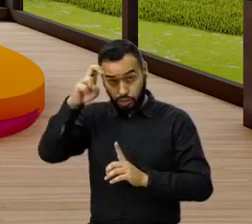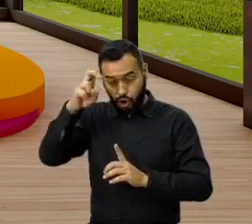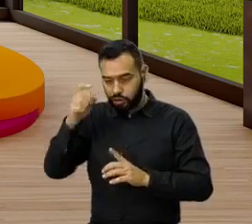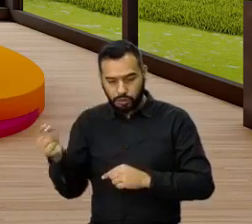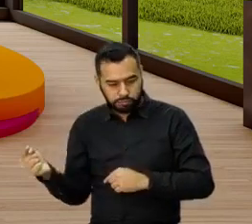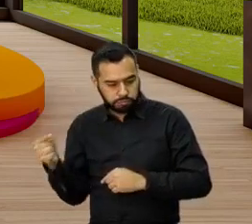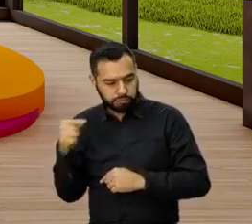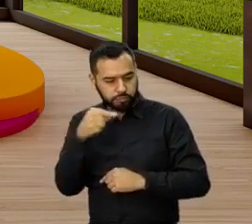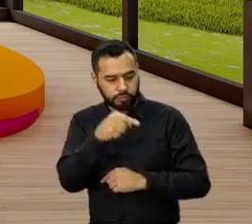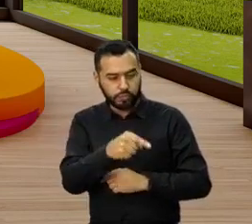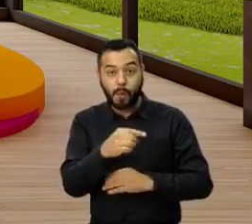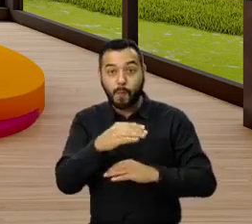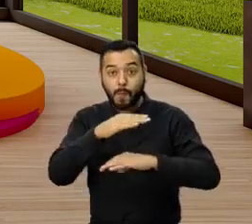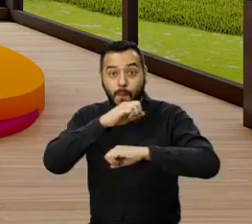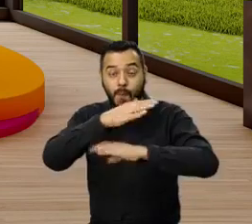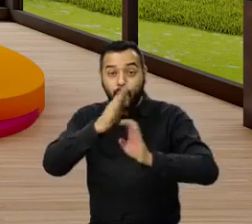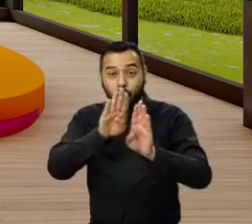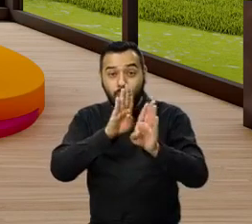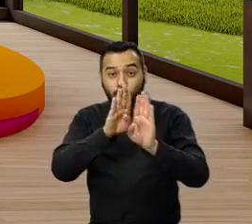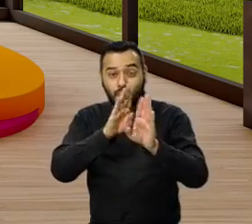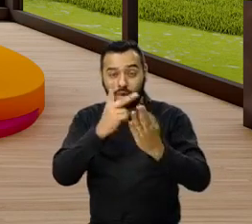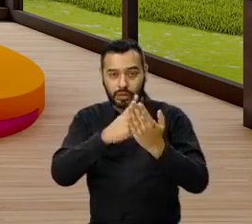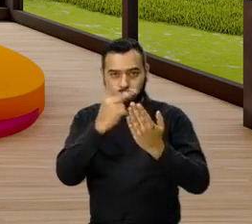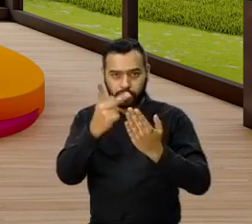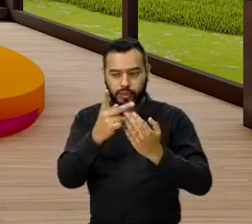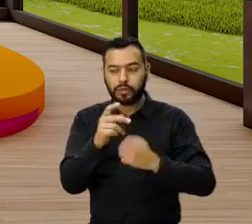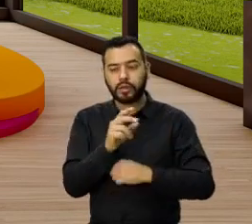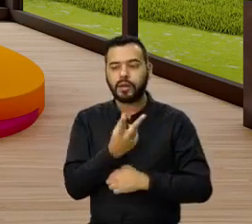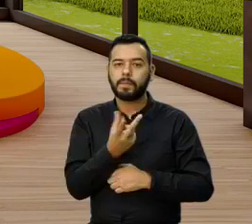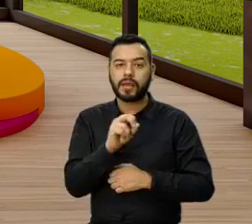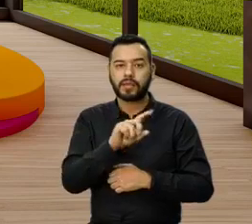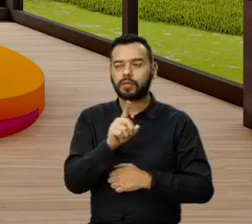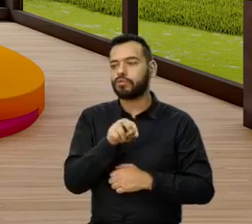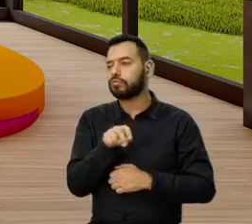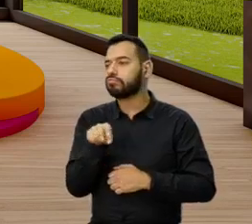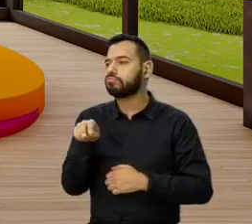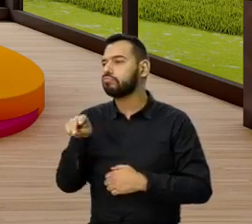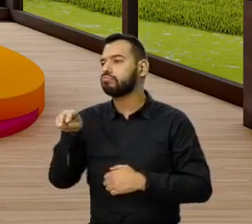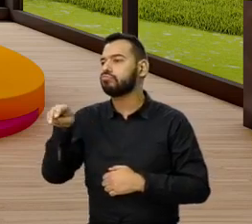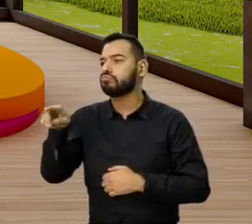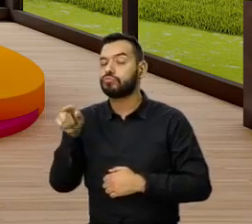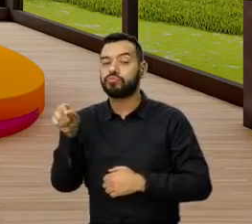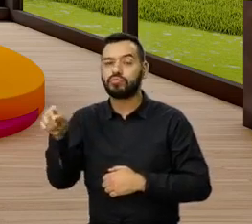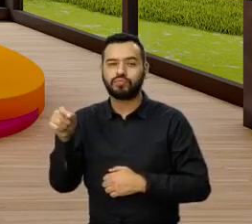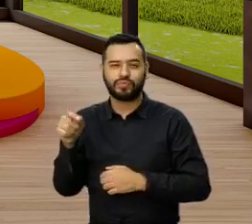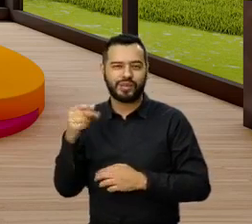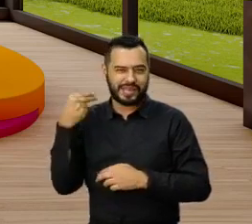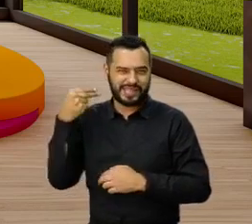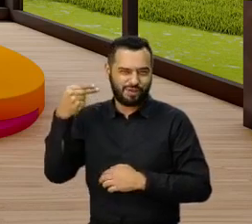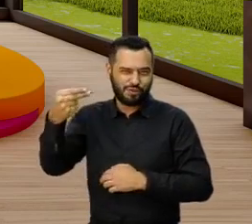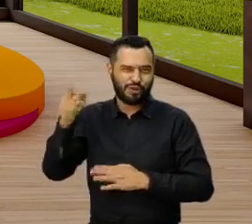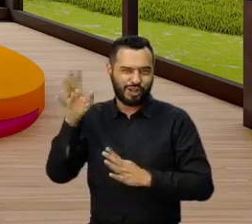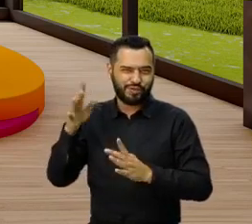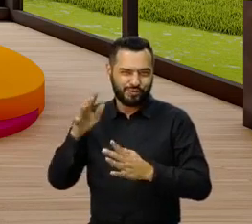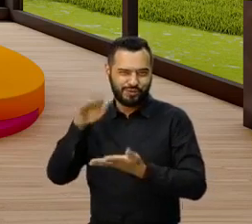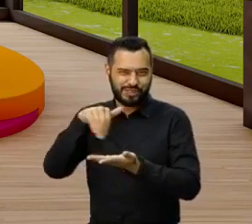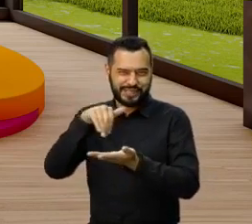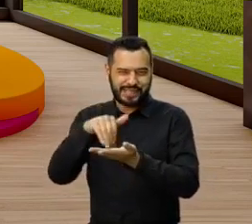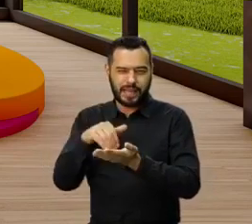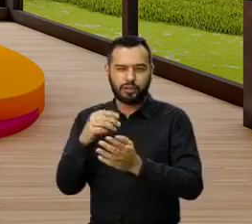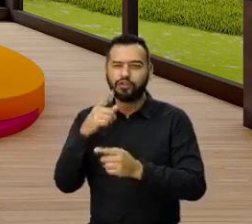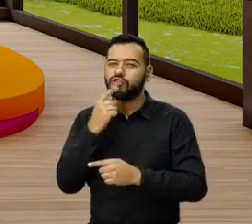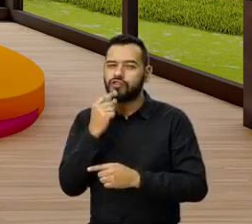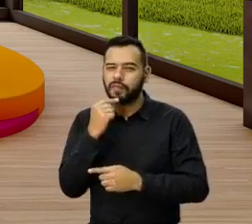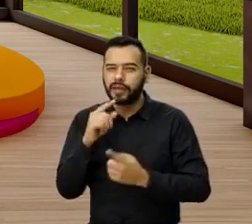la puerta del proyecto y así mismo estamos caminando a 20 minutos de zonas como son la zona histórica de zipaquira dhabi a 25